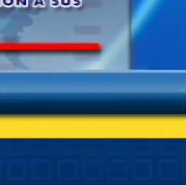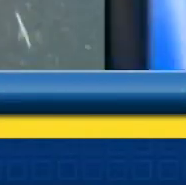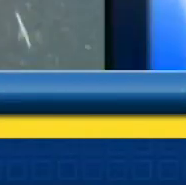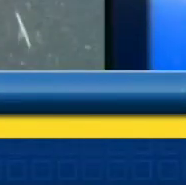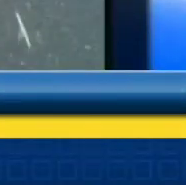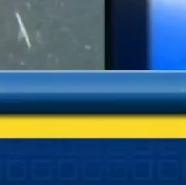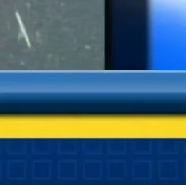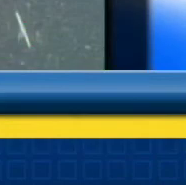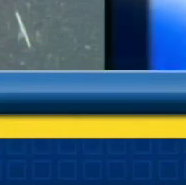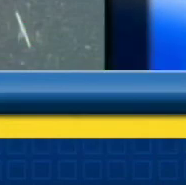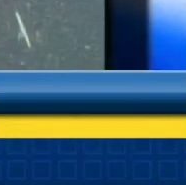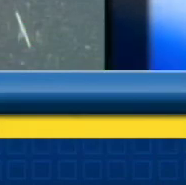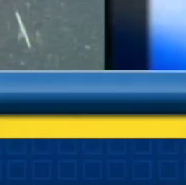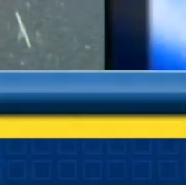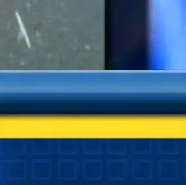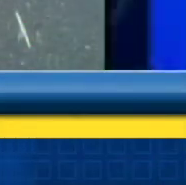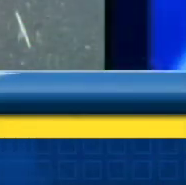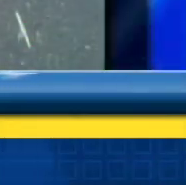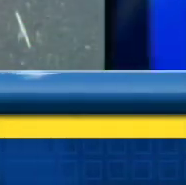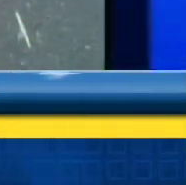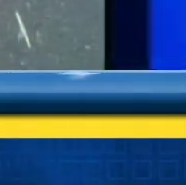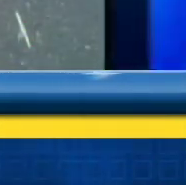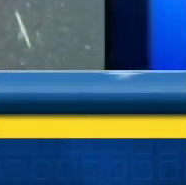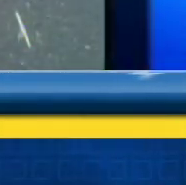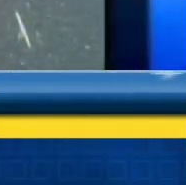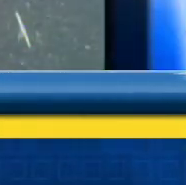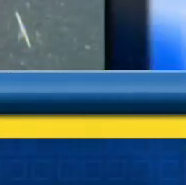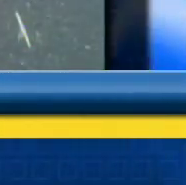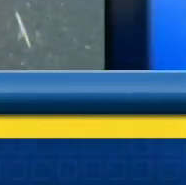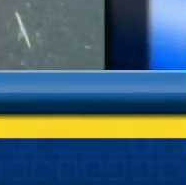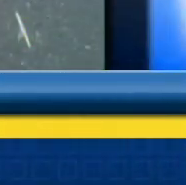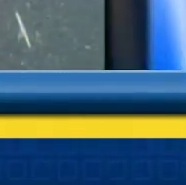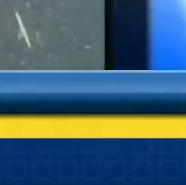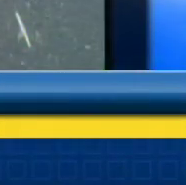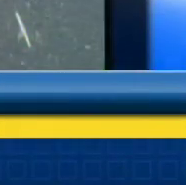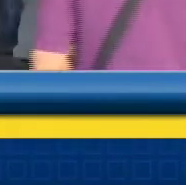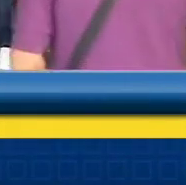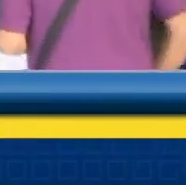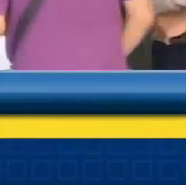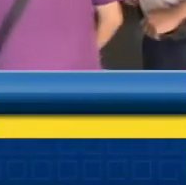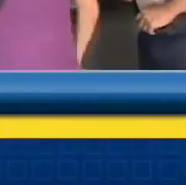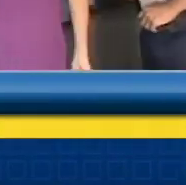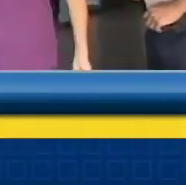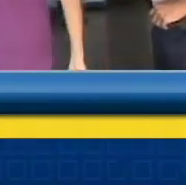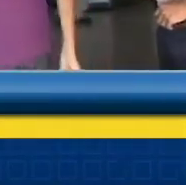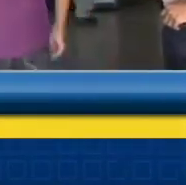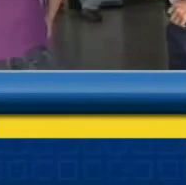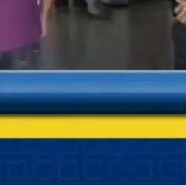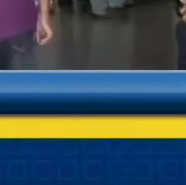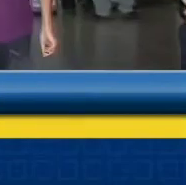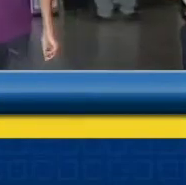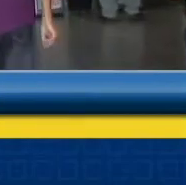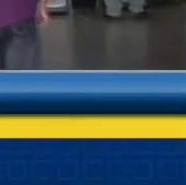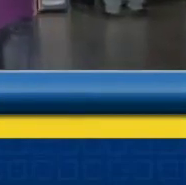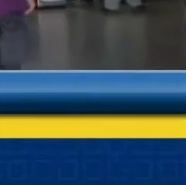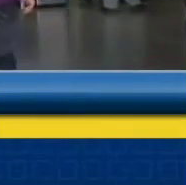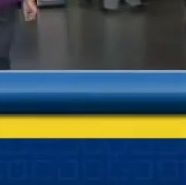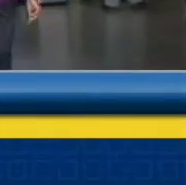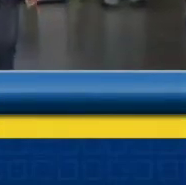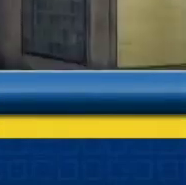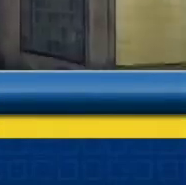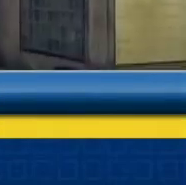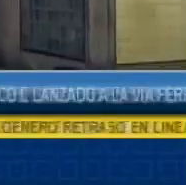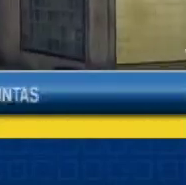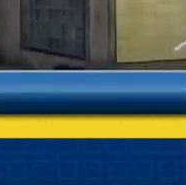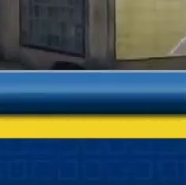U+200F @metro_Caracas, se pudo conocer que los órganos de seguridad abrirán una averiguación para ubicar quién arrojó el objeto a la